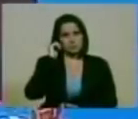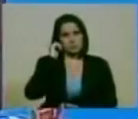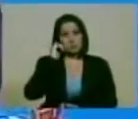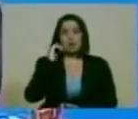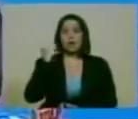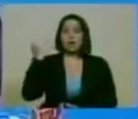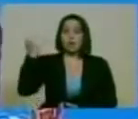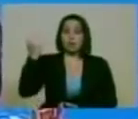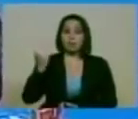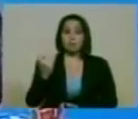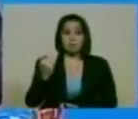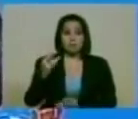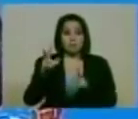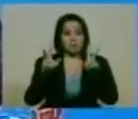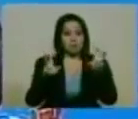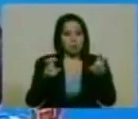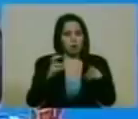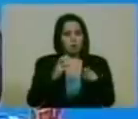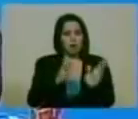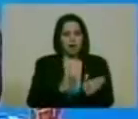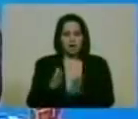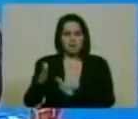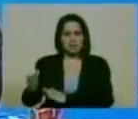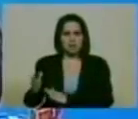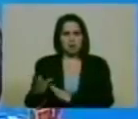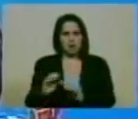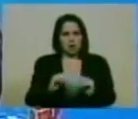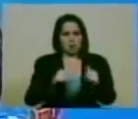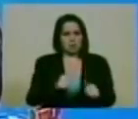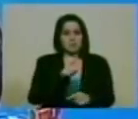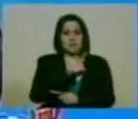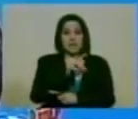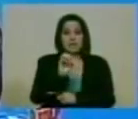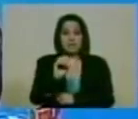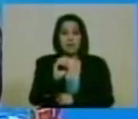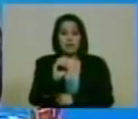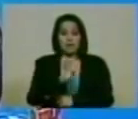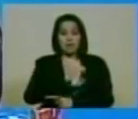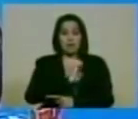etapa, del 10 de enero